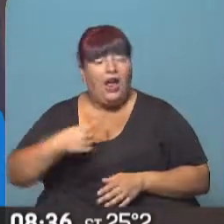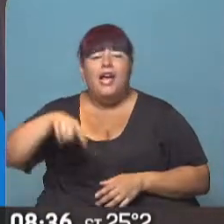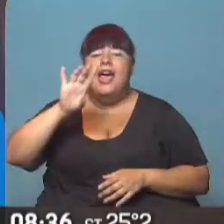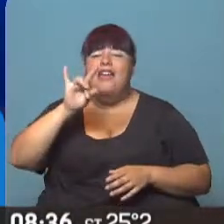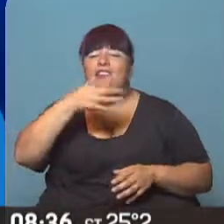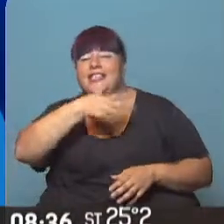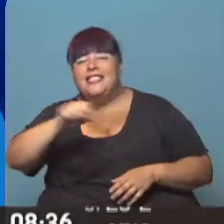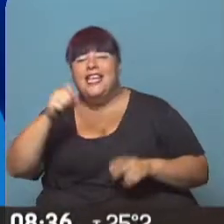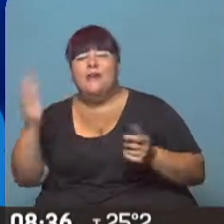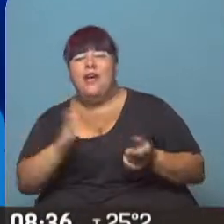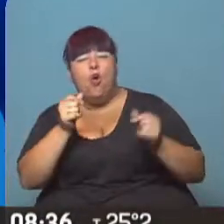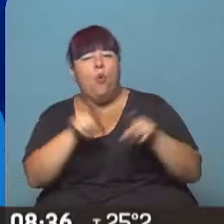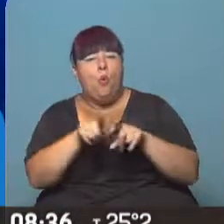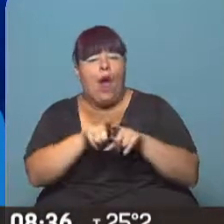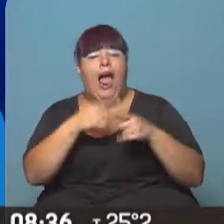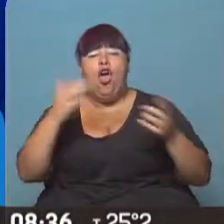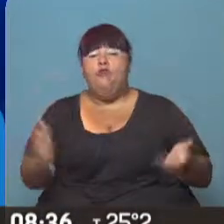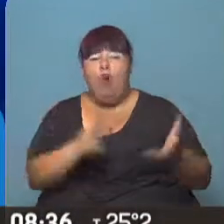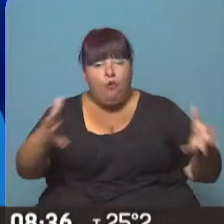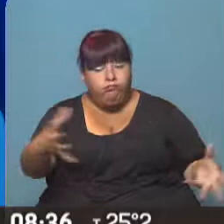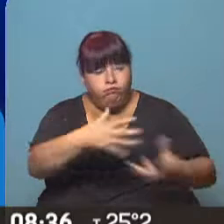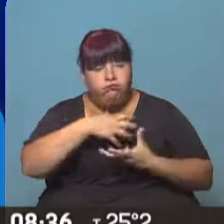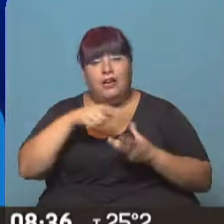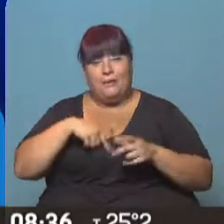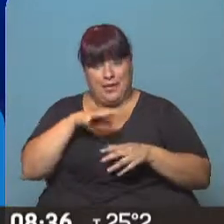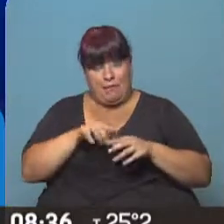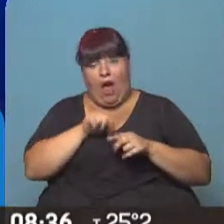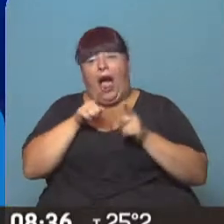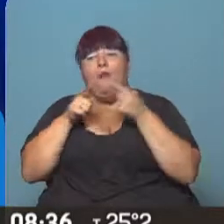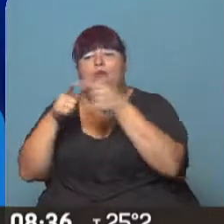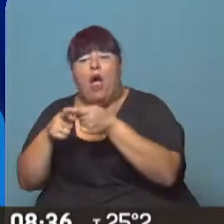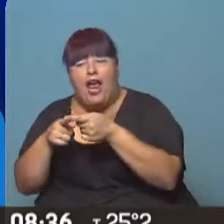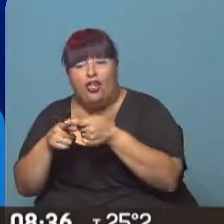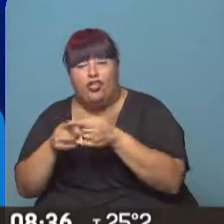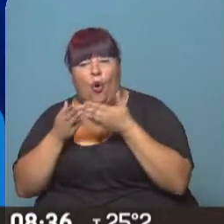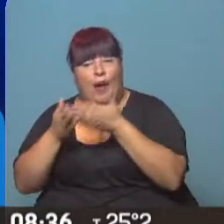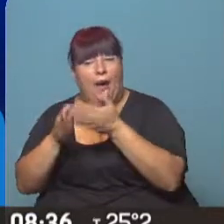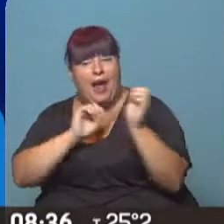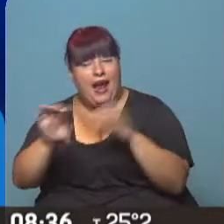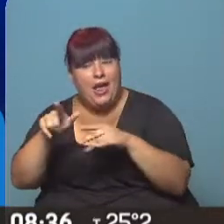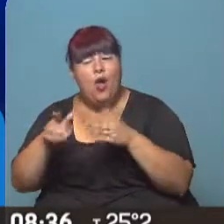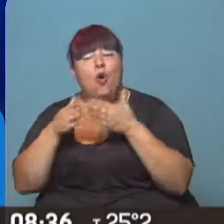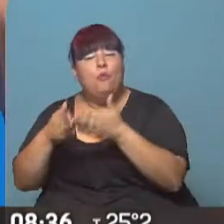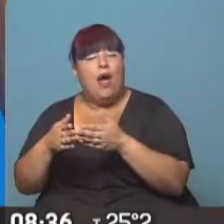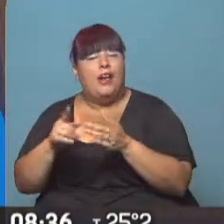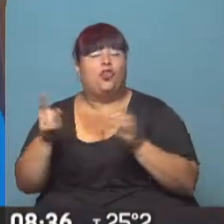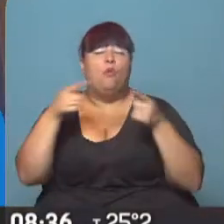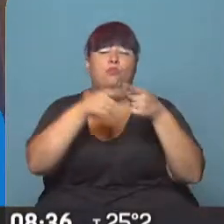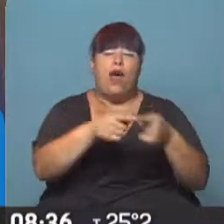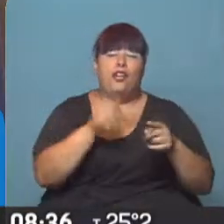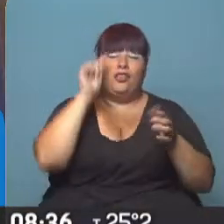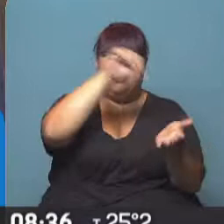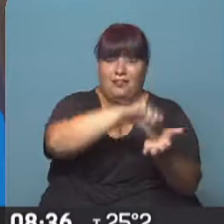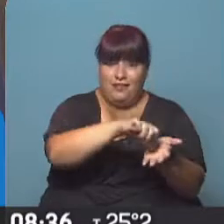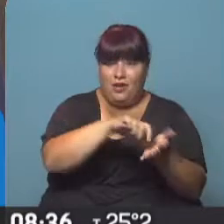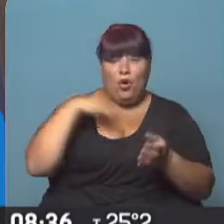cuesta a veces lo mismo llevar nuestra producción del lugar de origen al puerto de embarque, que del puerto de embarque al puerto de destino